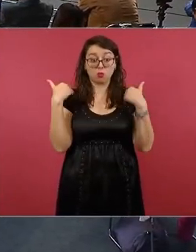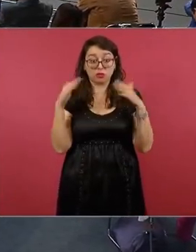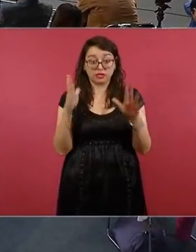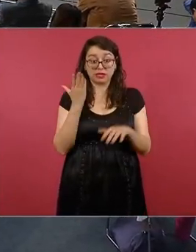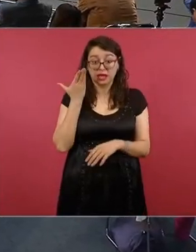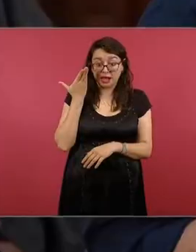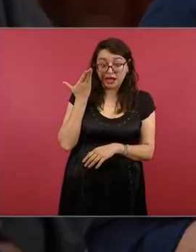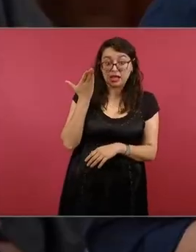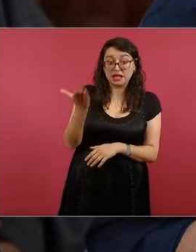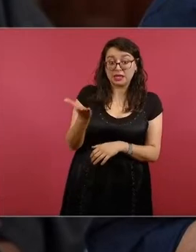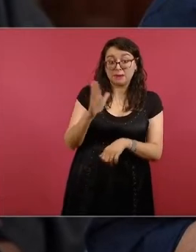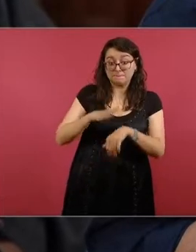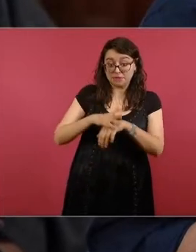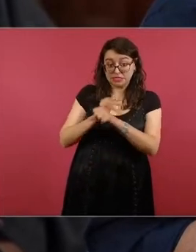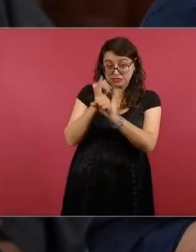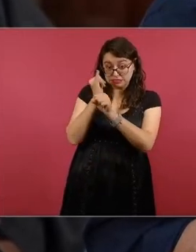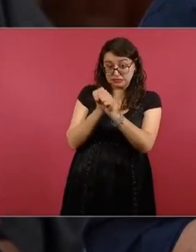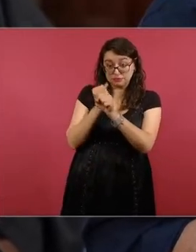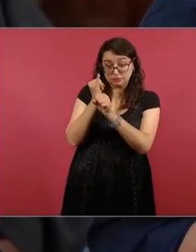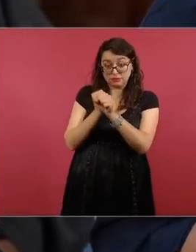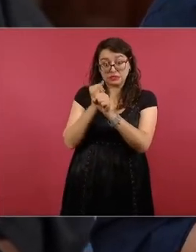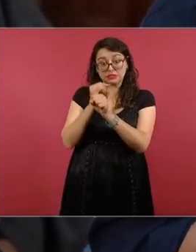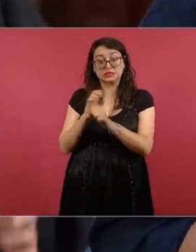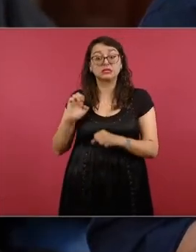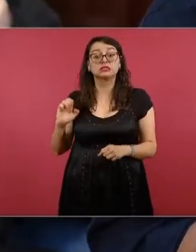investigación al exgobernador.